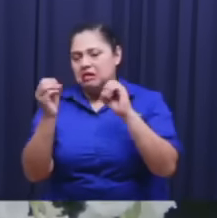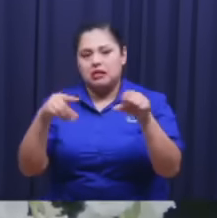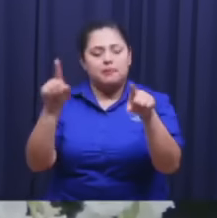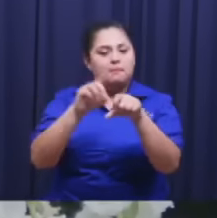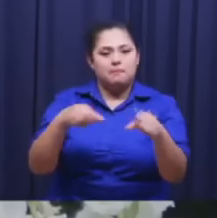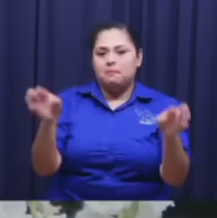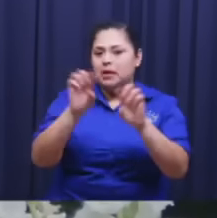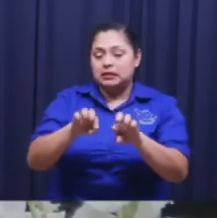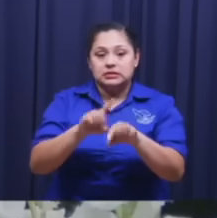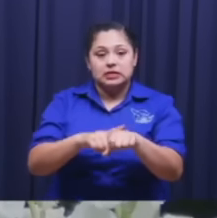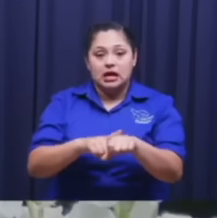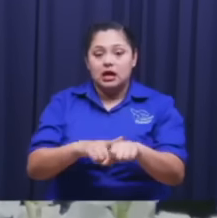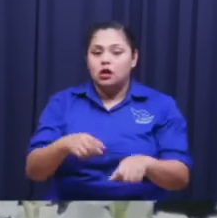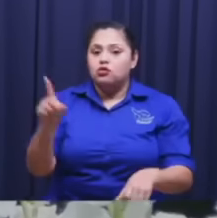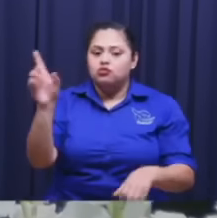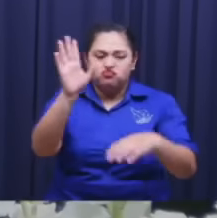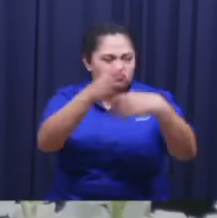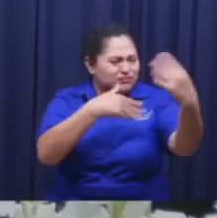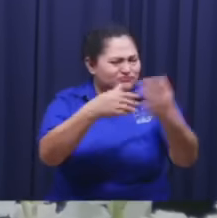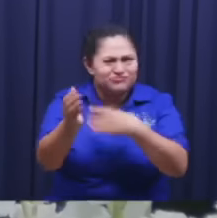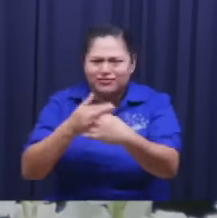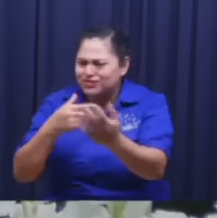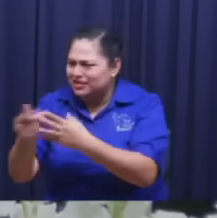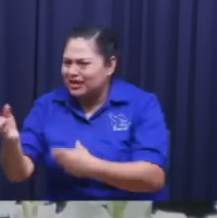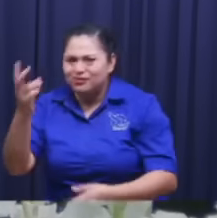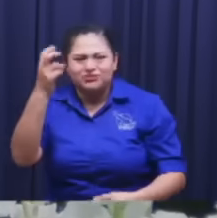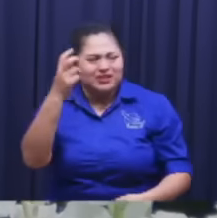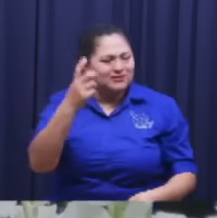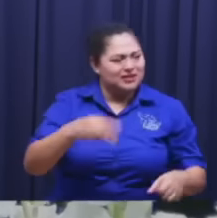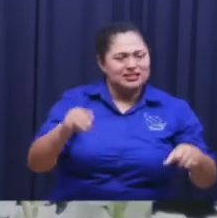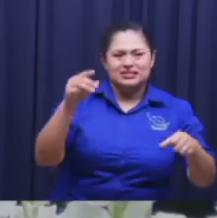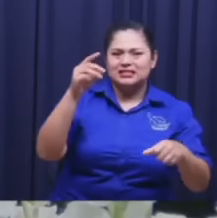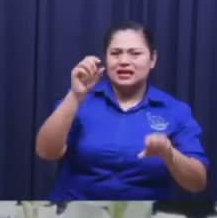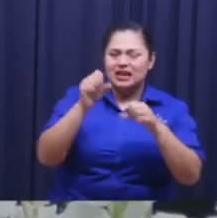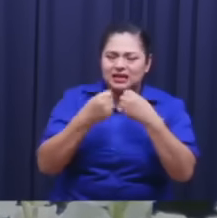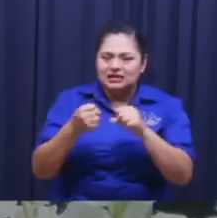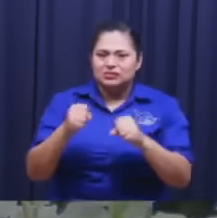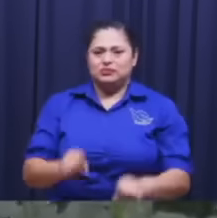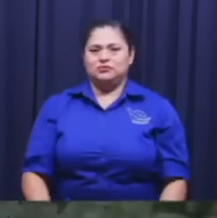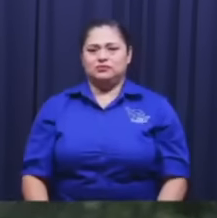a sumergir en el río Jordán. 7 veces se sumergió Naamán.